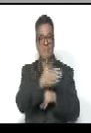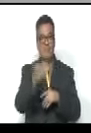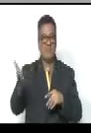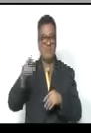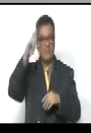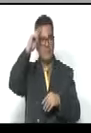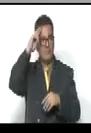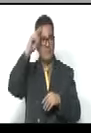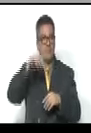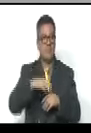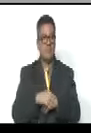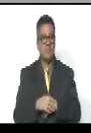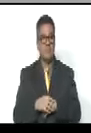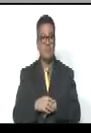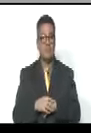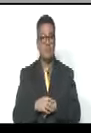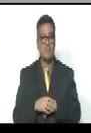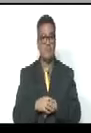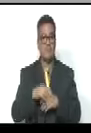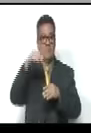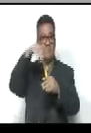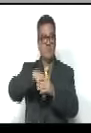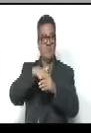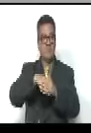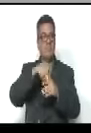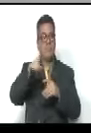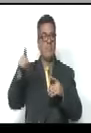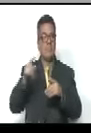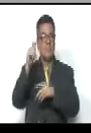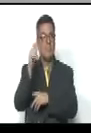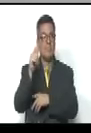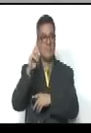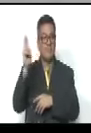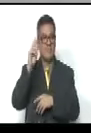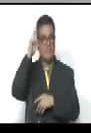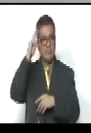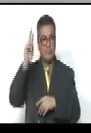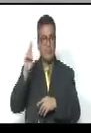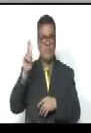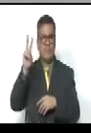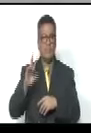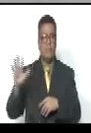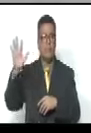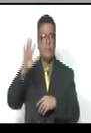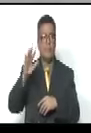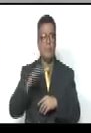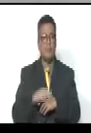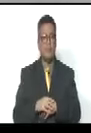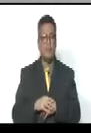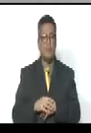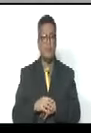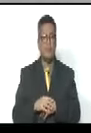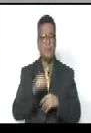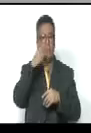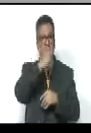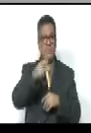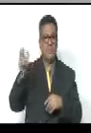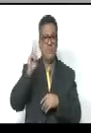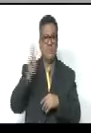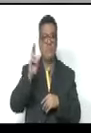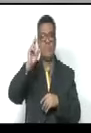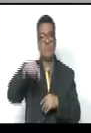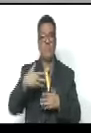respeto a las diputadas y diputados de la República Bolivariana de Venezuela y al pueblo de Venezuela